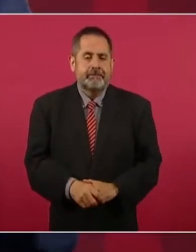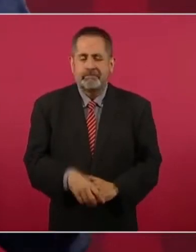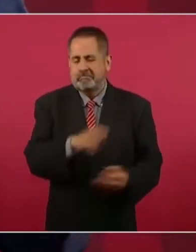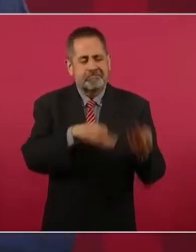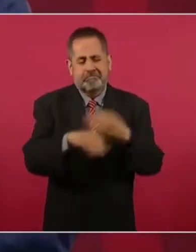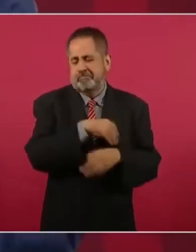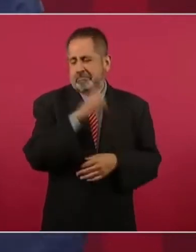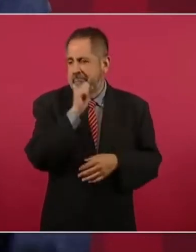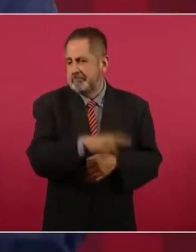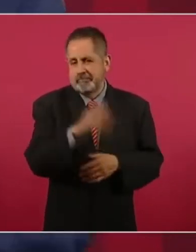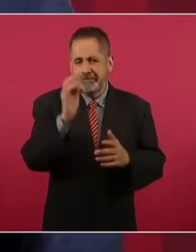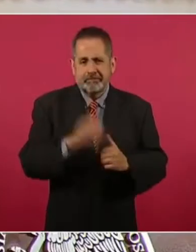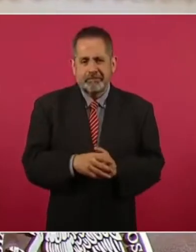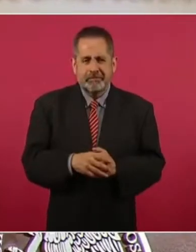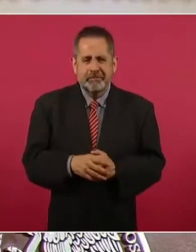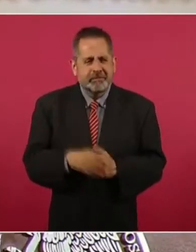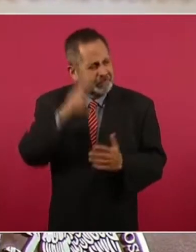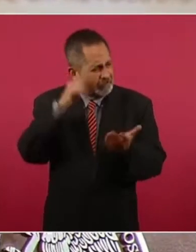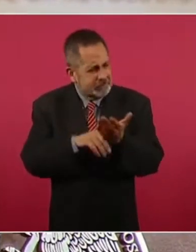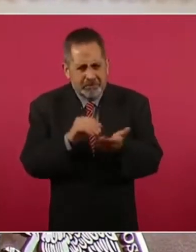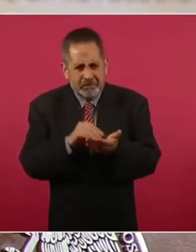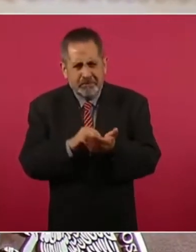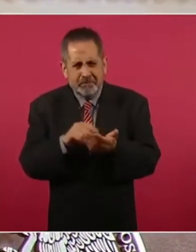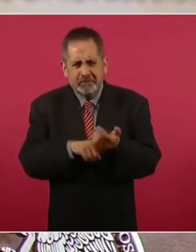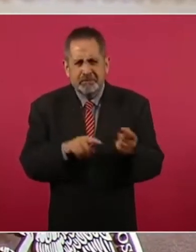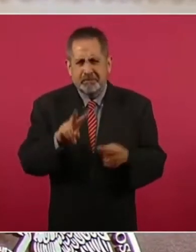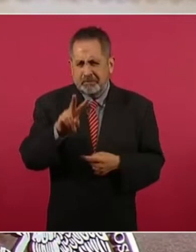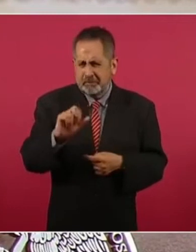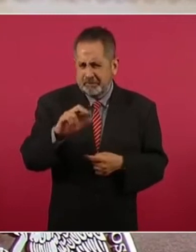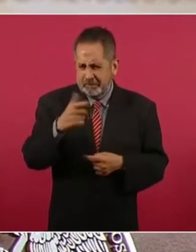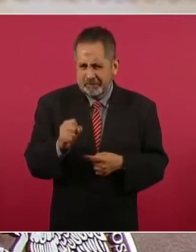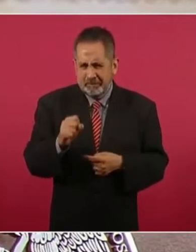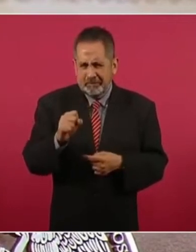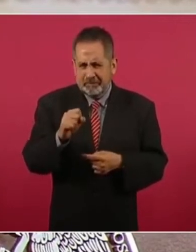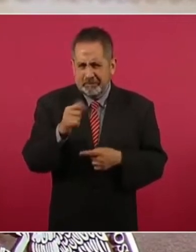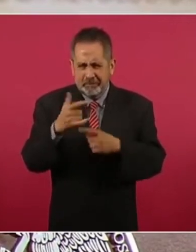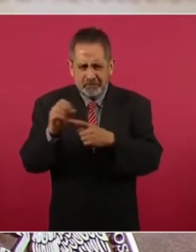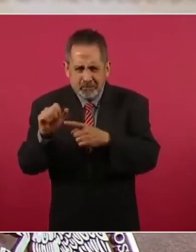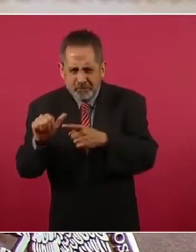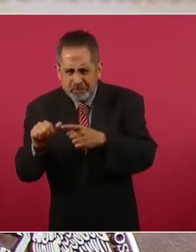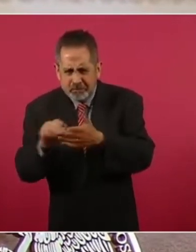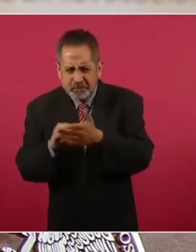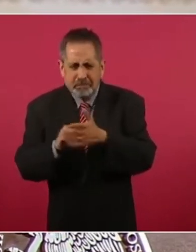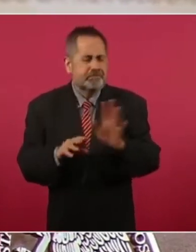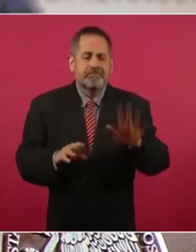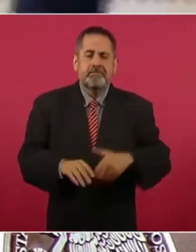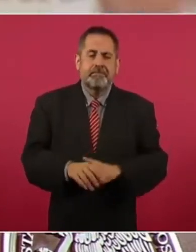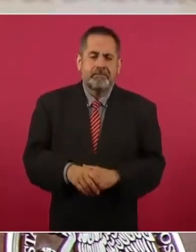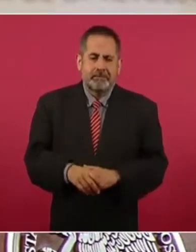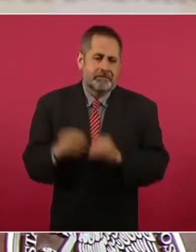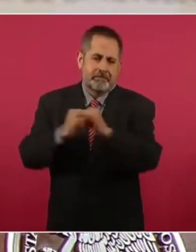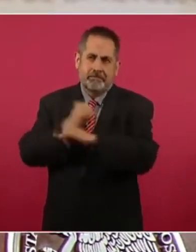Todos. Creo que todavía sigue escribiendo ahí Vargas Llosa, ¿no? Sí. A